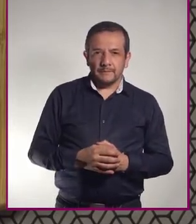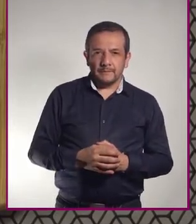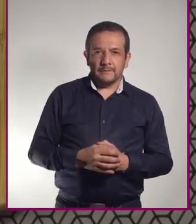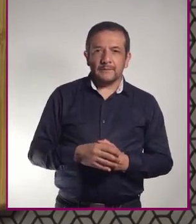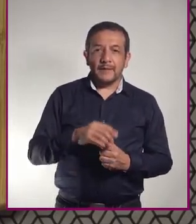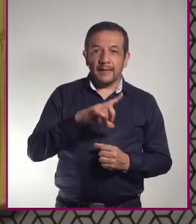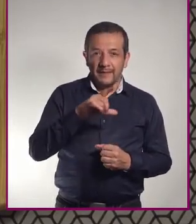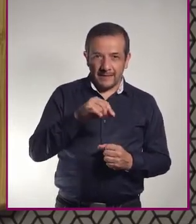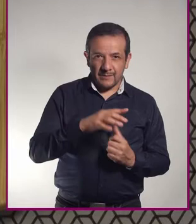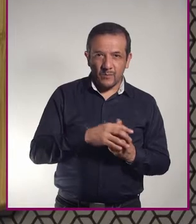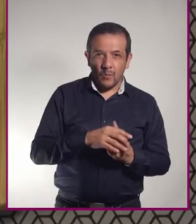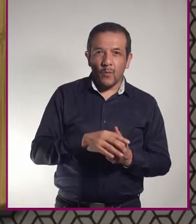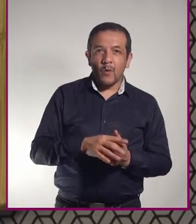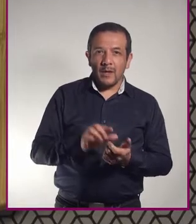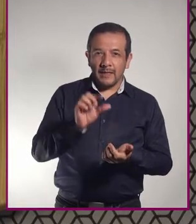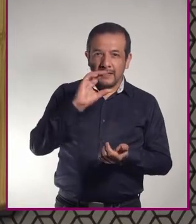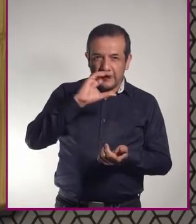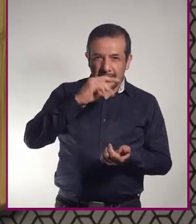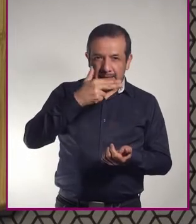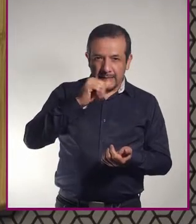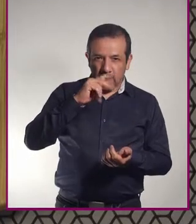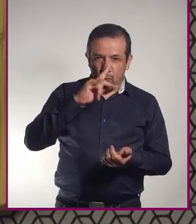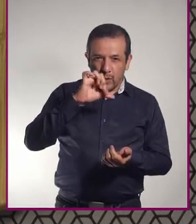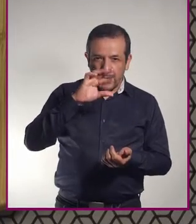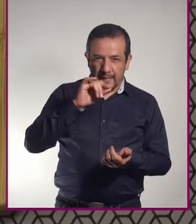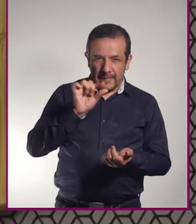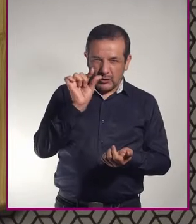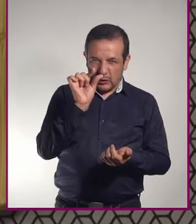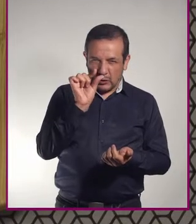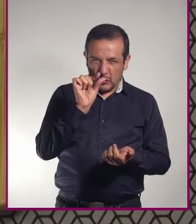Coloca los chapulines sobre el guacamole.